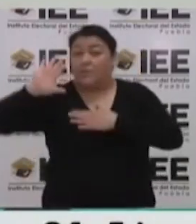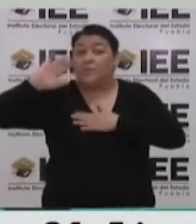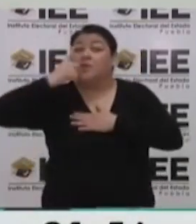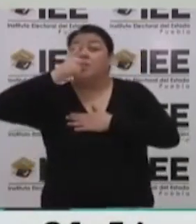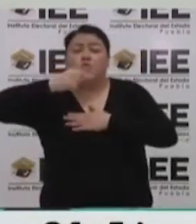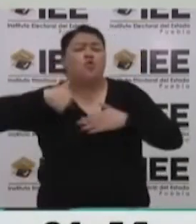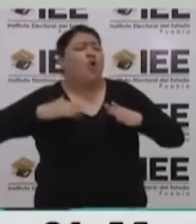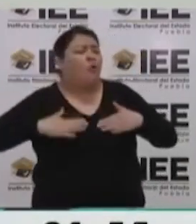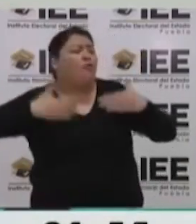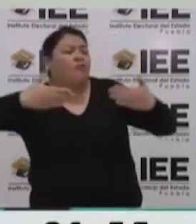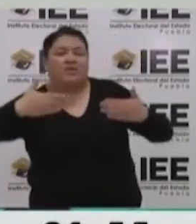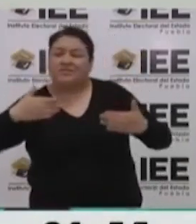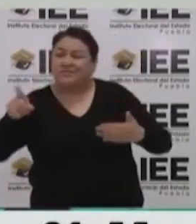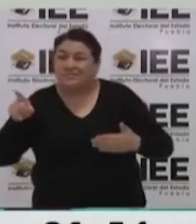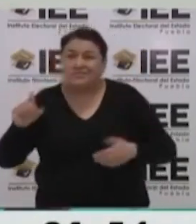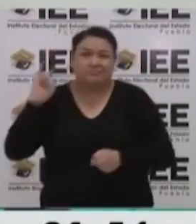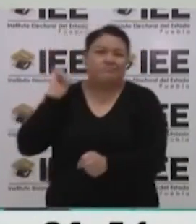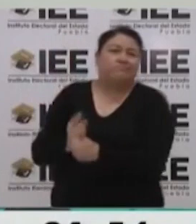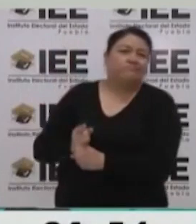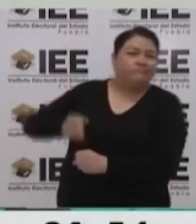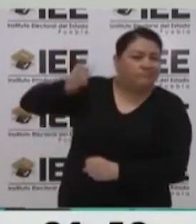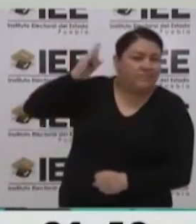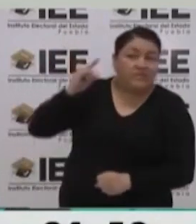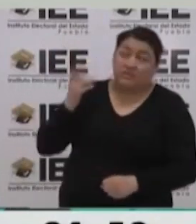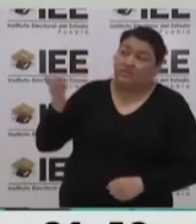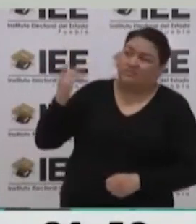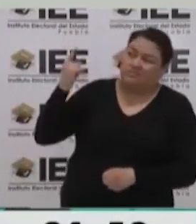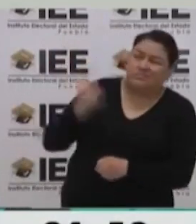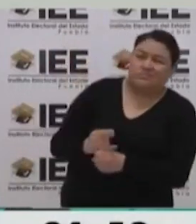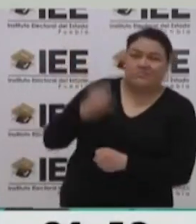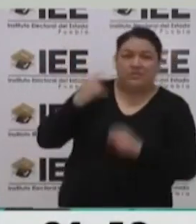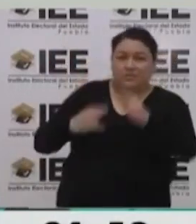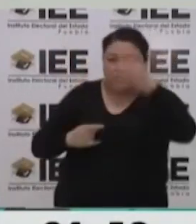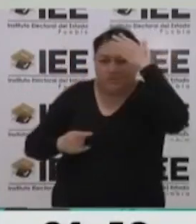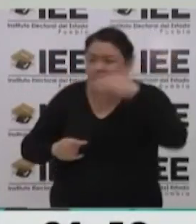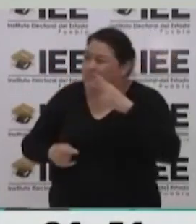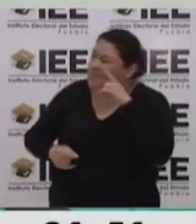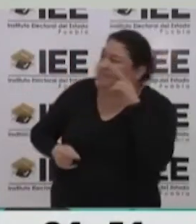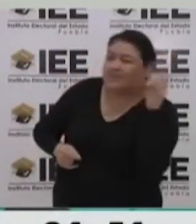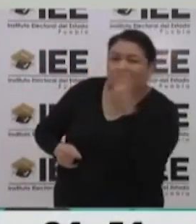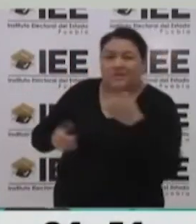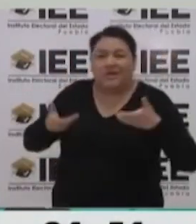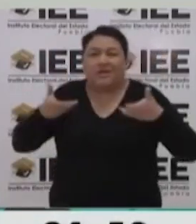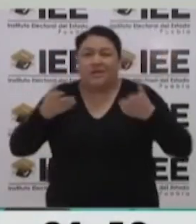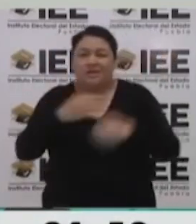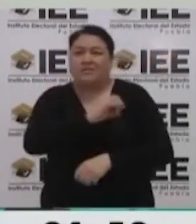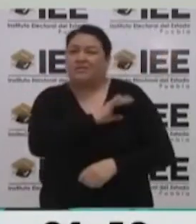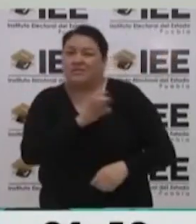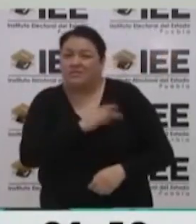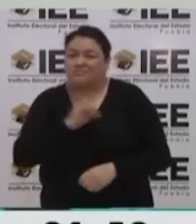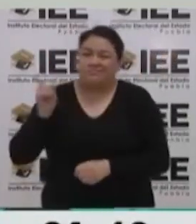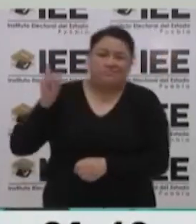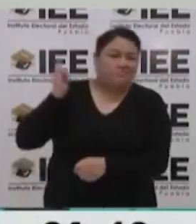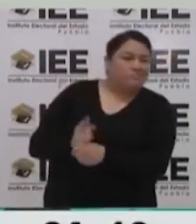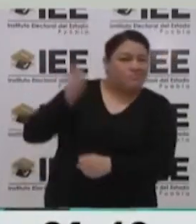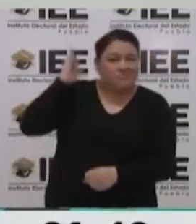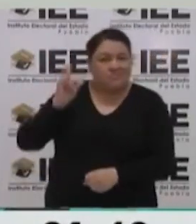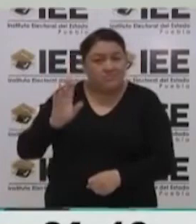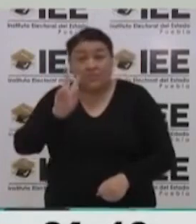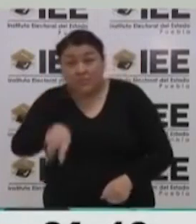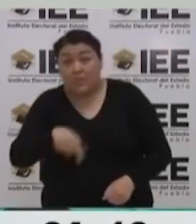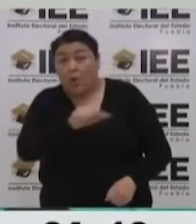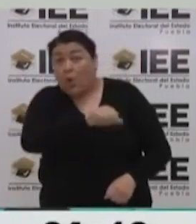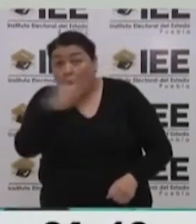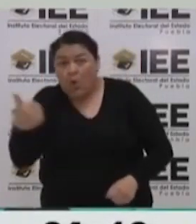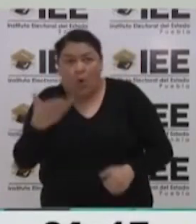y nos ha decepcionado nos ha decepcionado porque tú estás inseguro en la calle nos ha decepcionado porque no hay ninguna